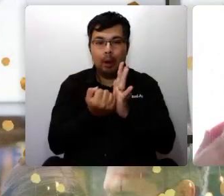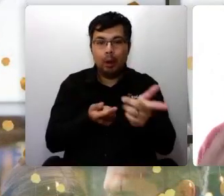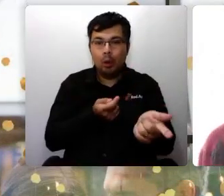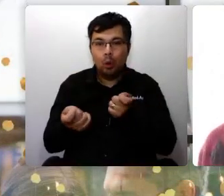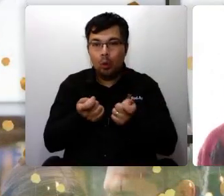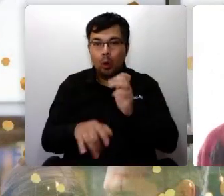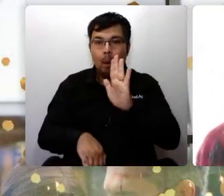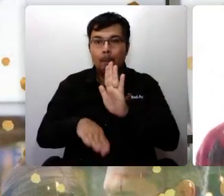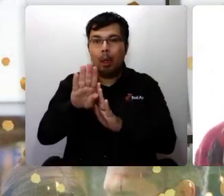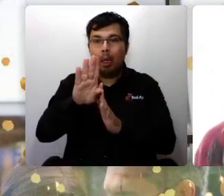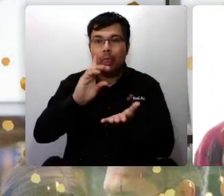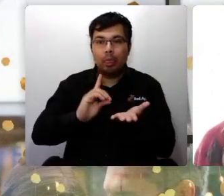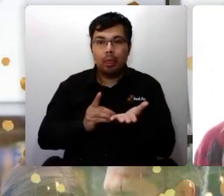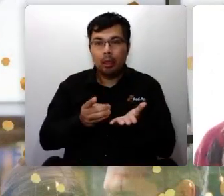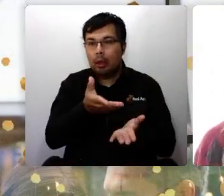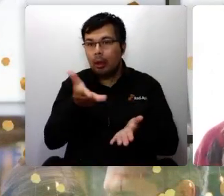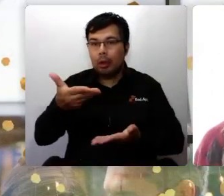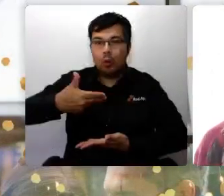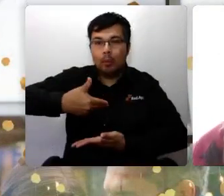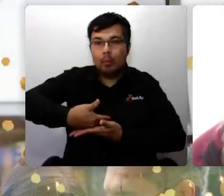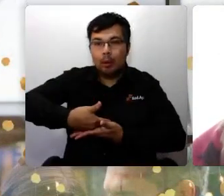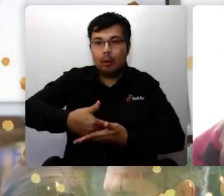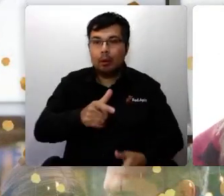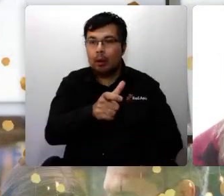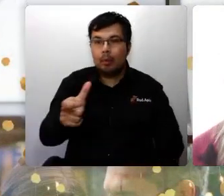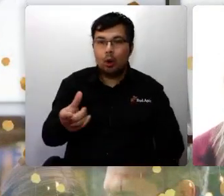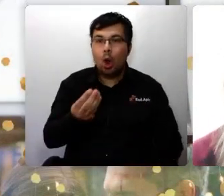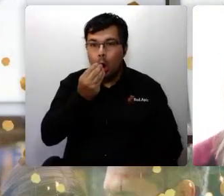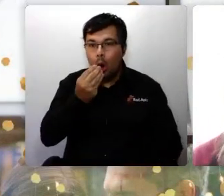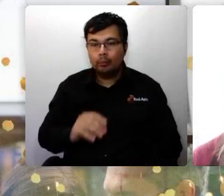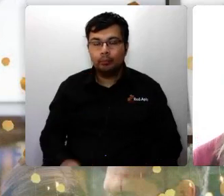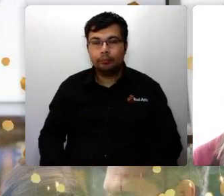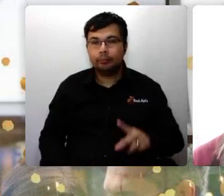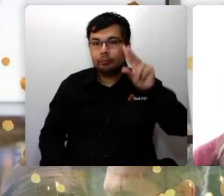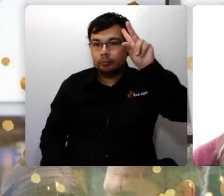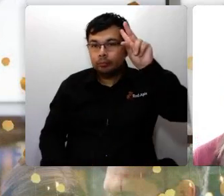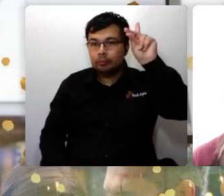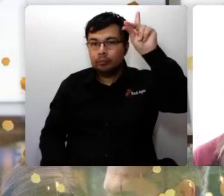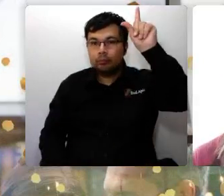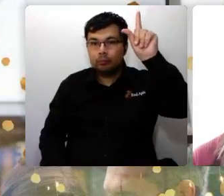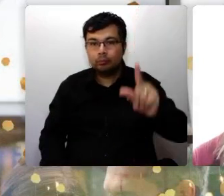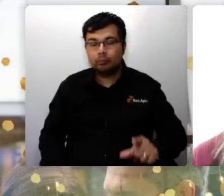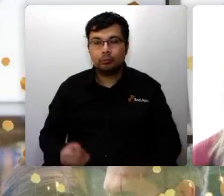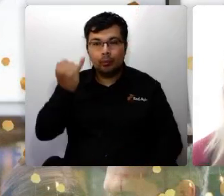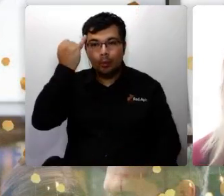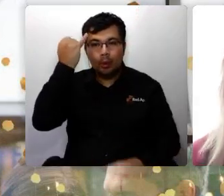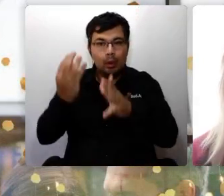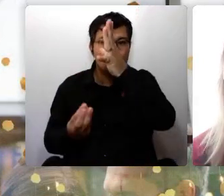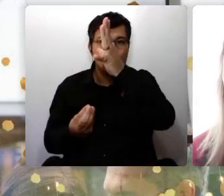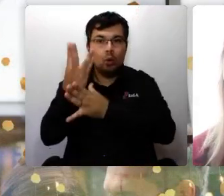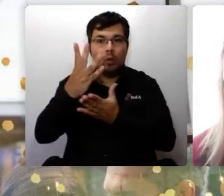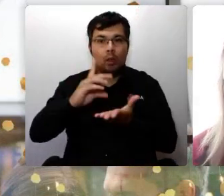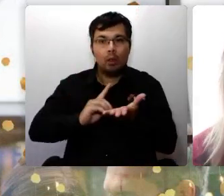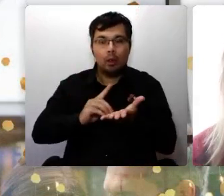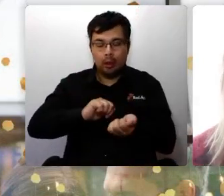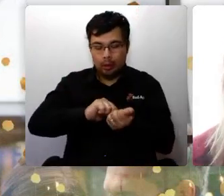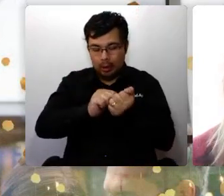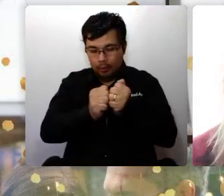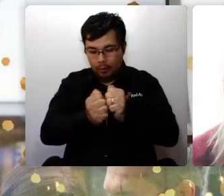están pidiendo los consumidores que innovemos digitalmente y que nos transformemos y nos adaptemos